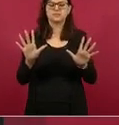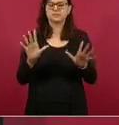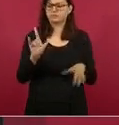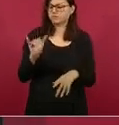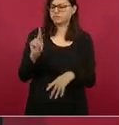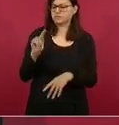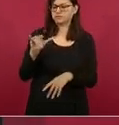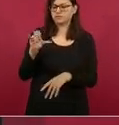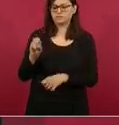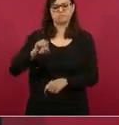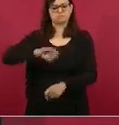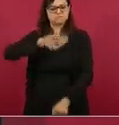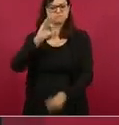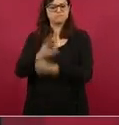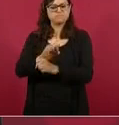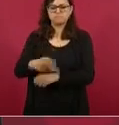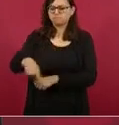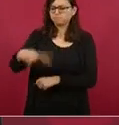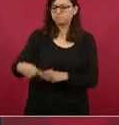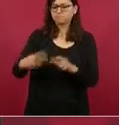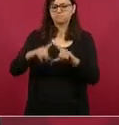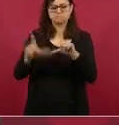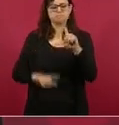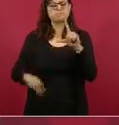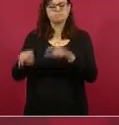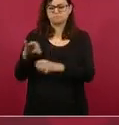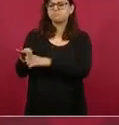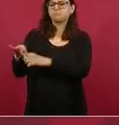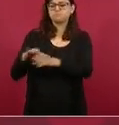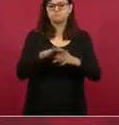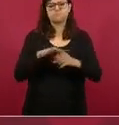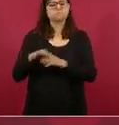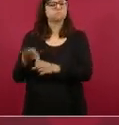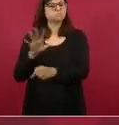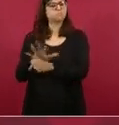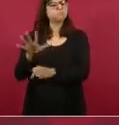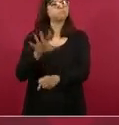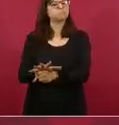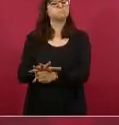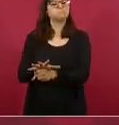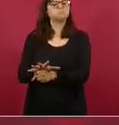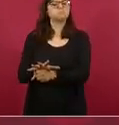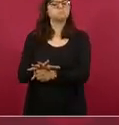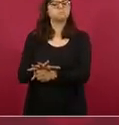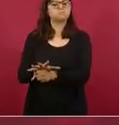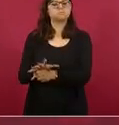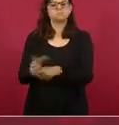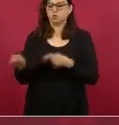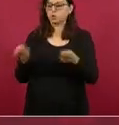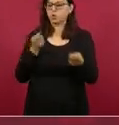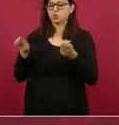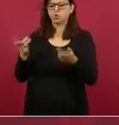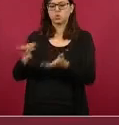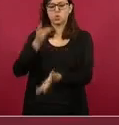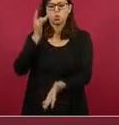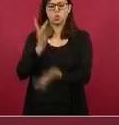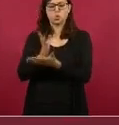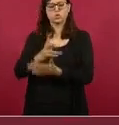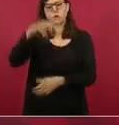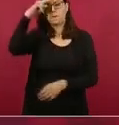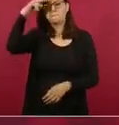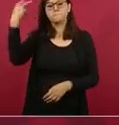votar para que el litio sea un mineral bajo dominio de